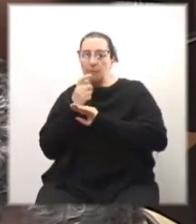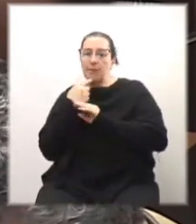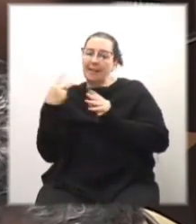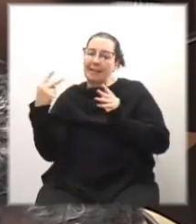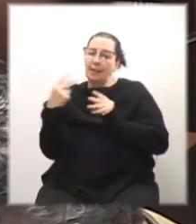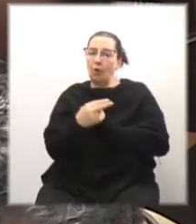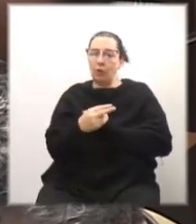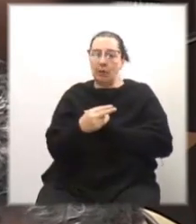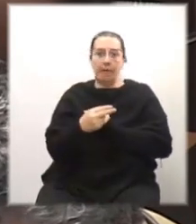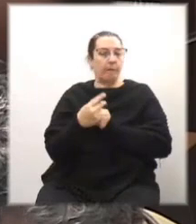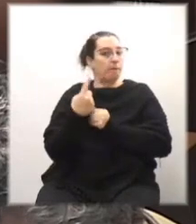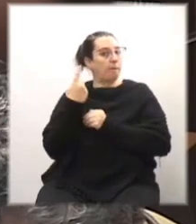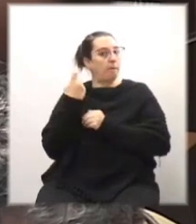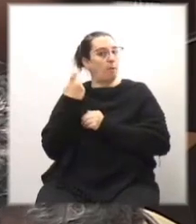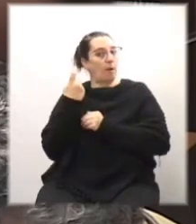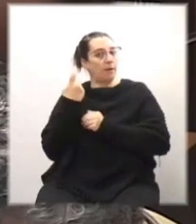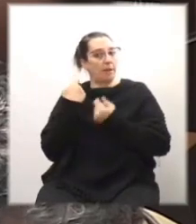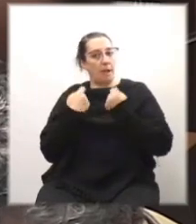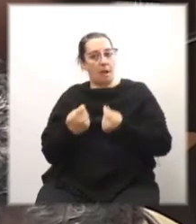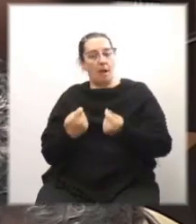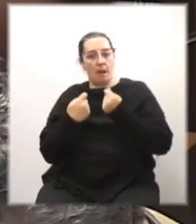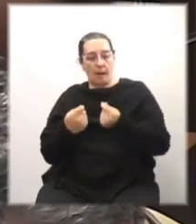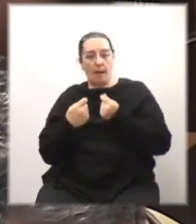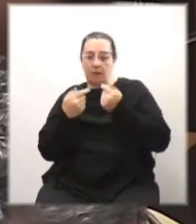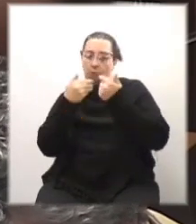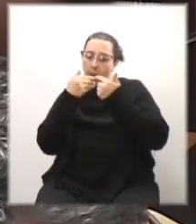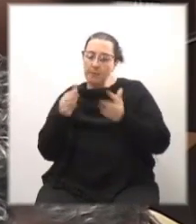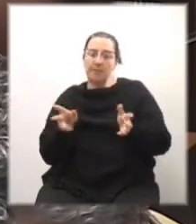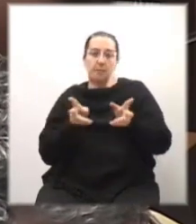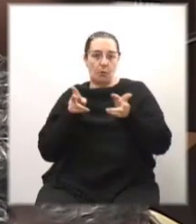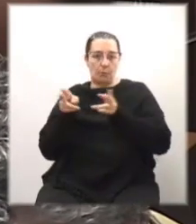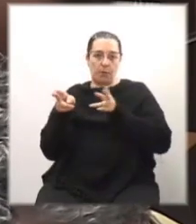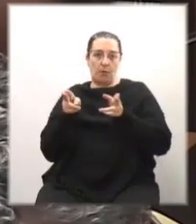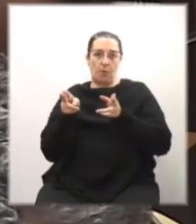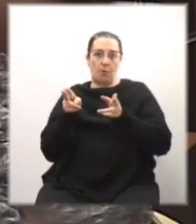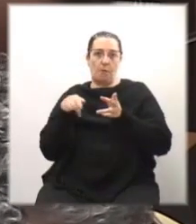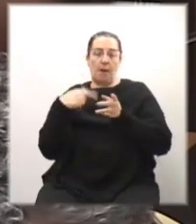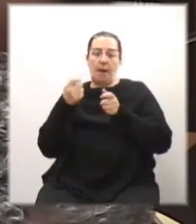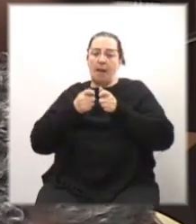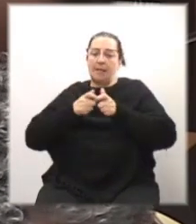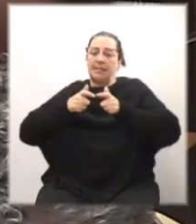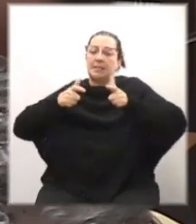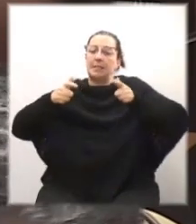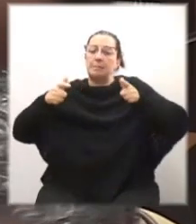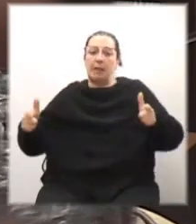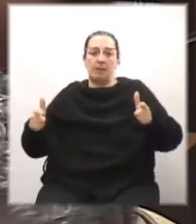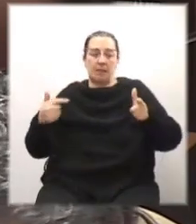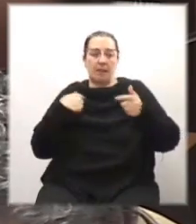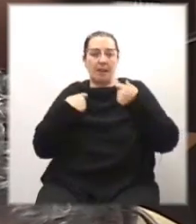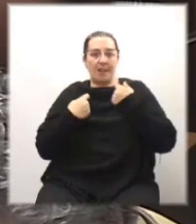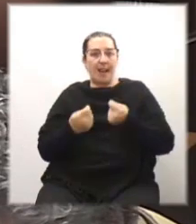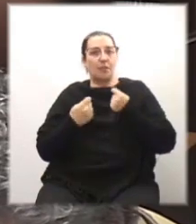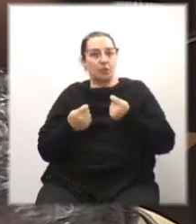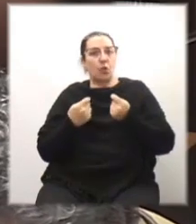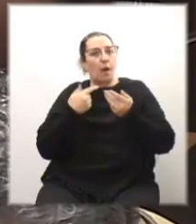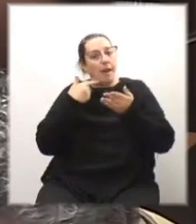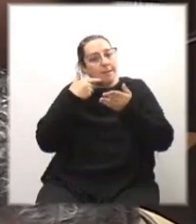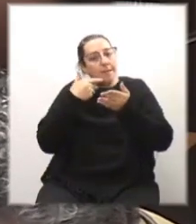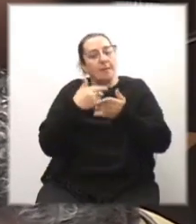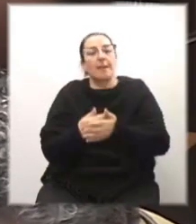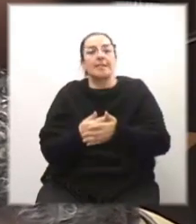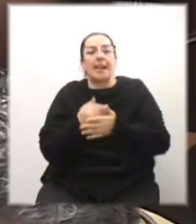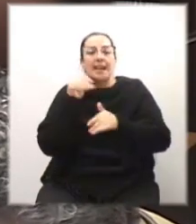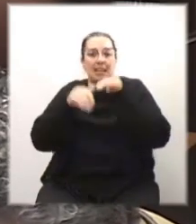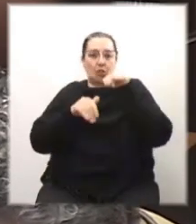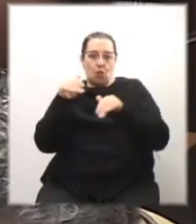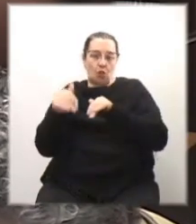recortar fuertemente el gasto al principio del periodo, para expandir el gasto al acercarse las